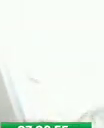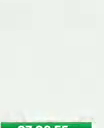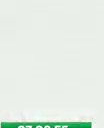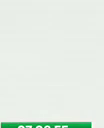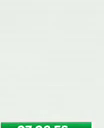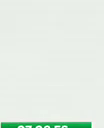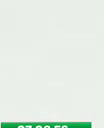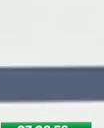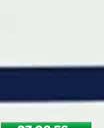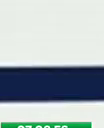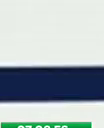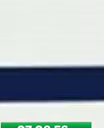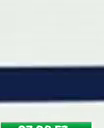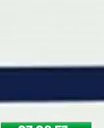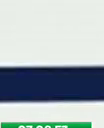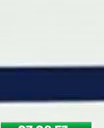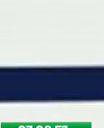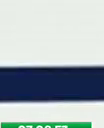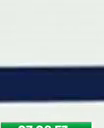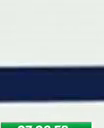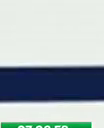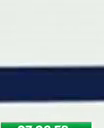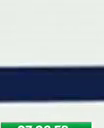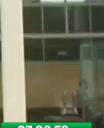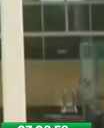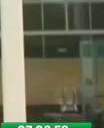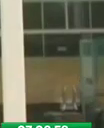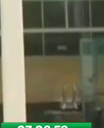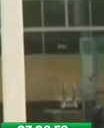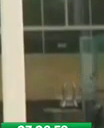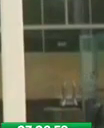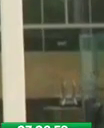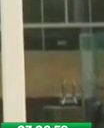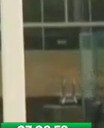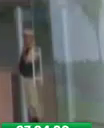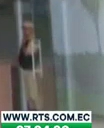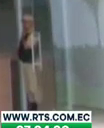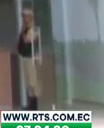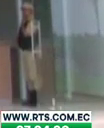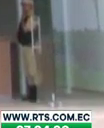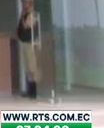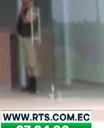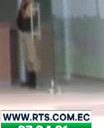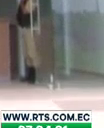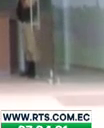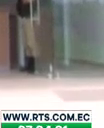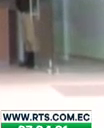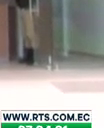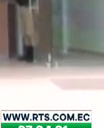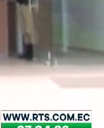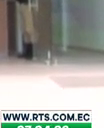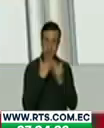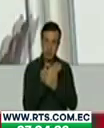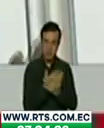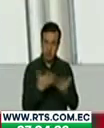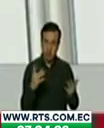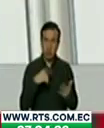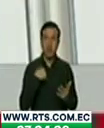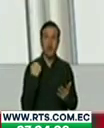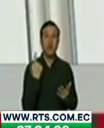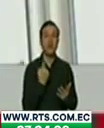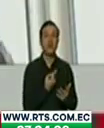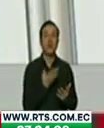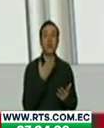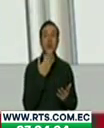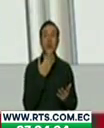vivimos. 670 servidores han arrimado el hombro para atender más de 1.331 audiencias de flagrancia. María